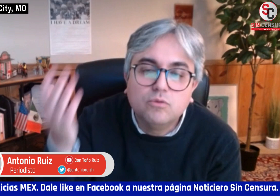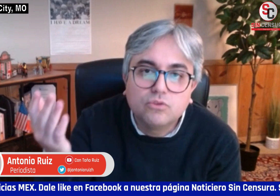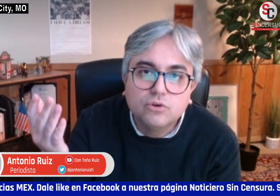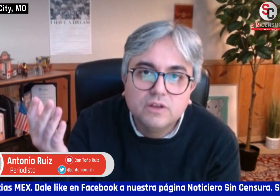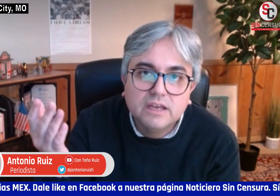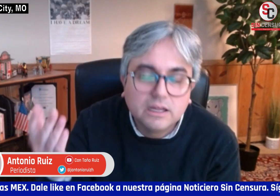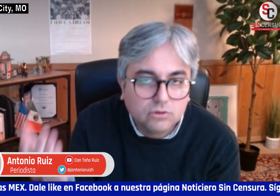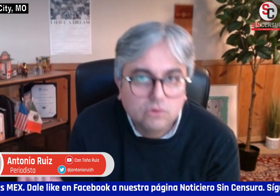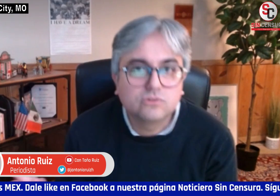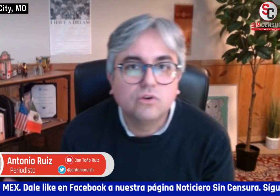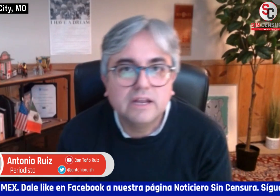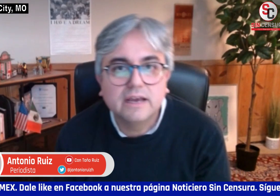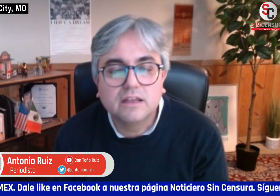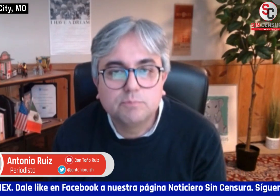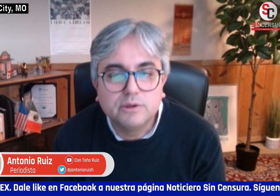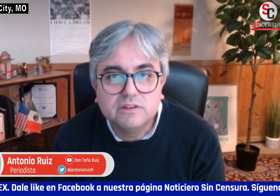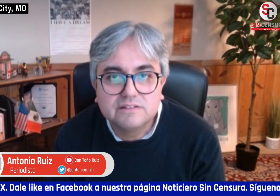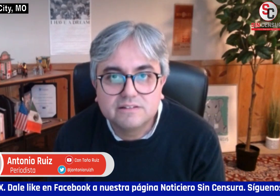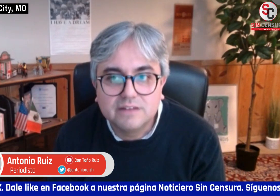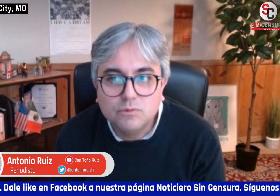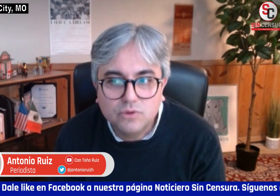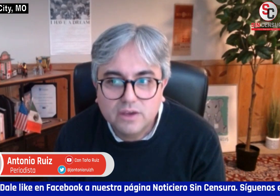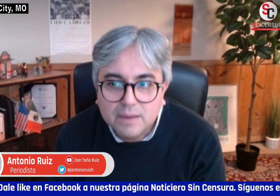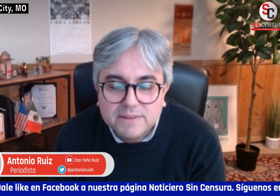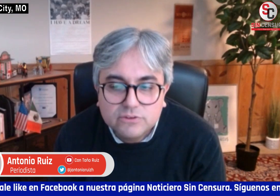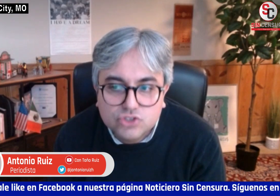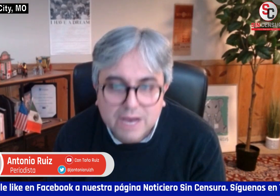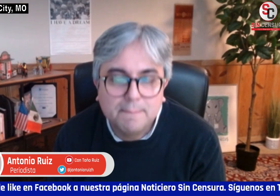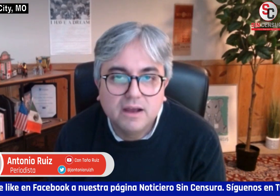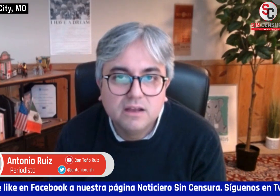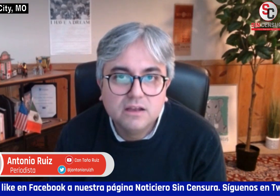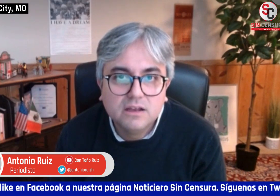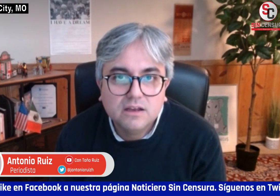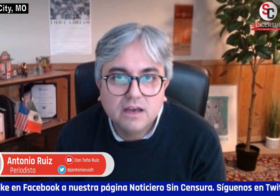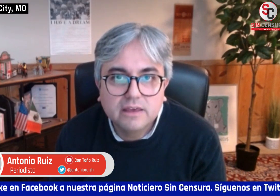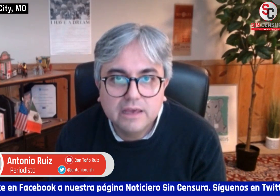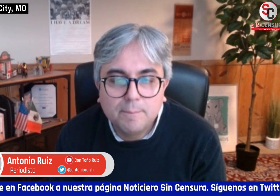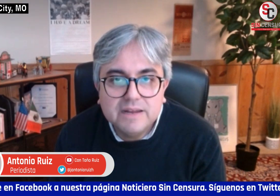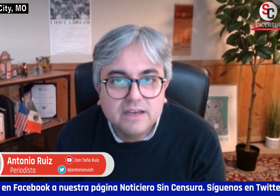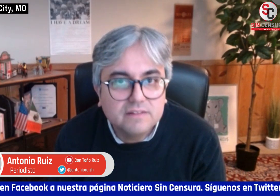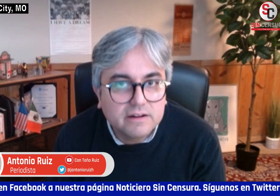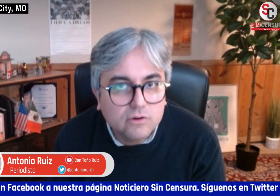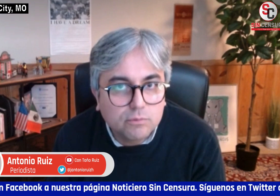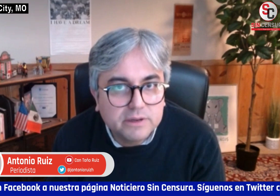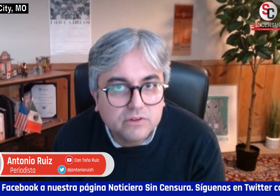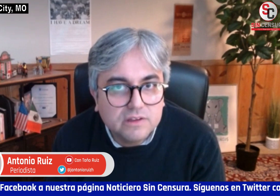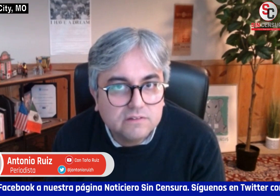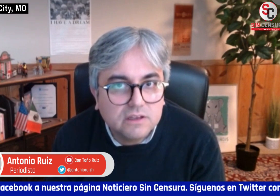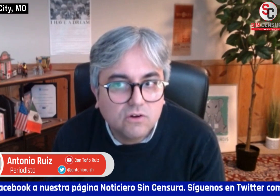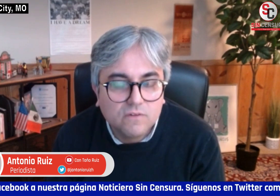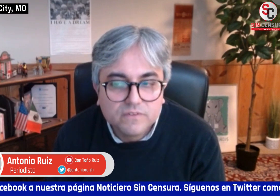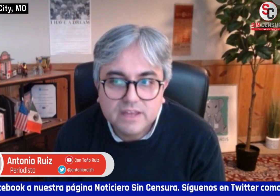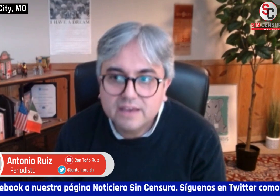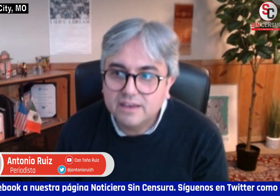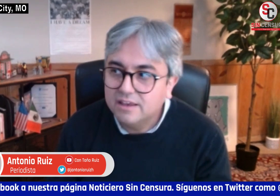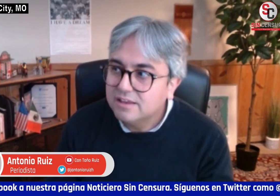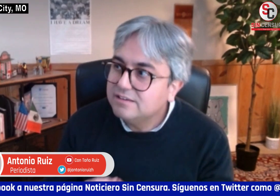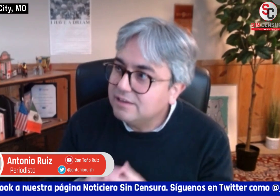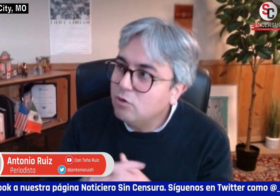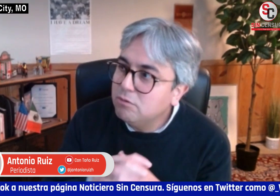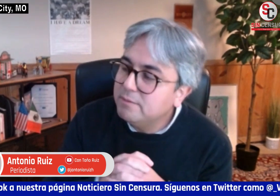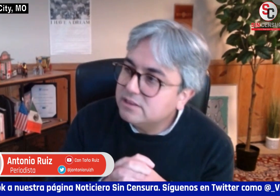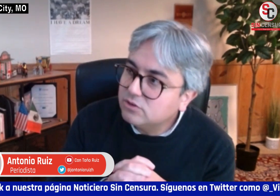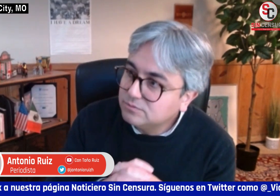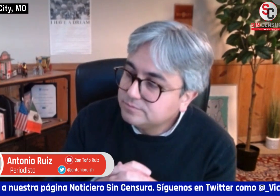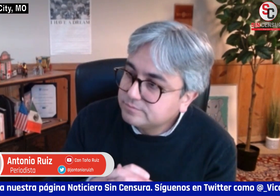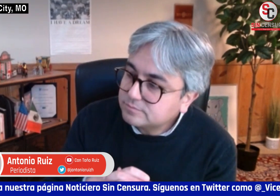del mundo, a todos los colegas periodistas del mundo, a que hagan bien su chamba, a que apliquen el rigor periodístico, a que si en